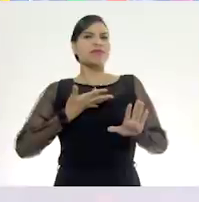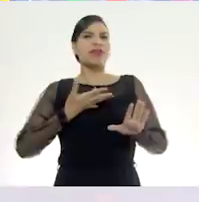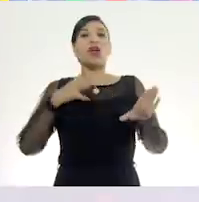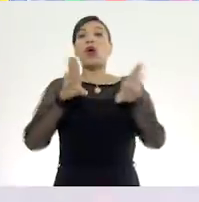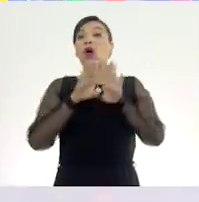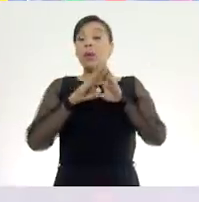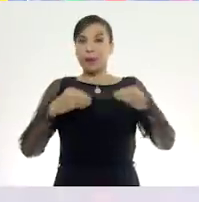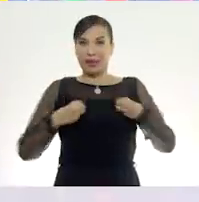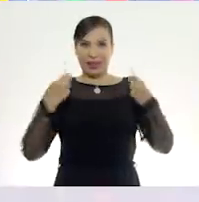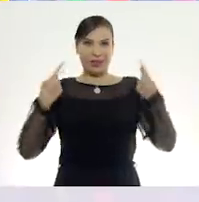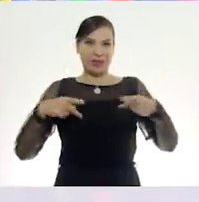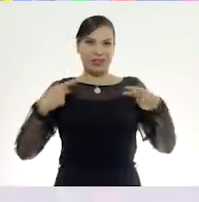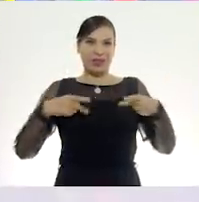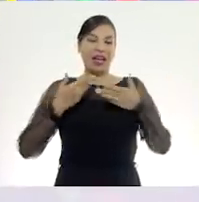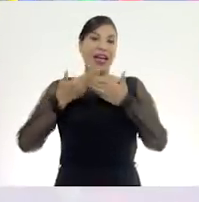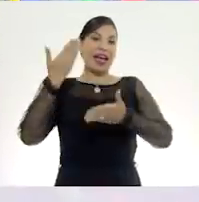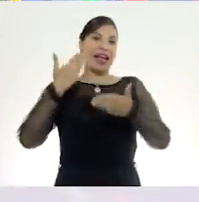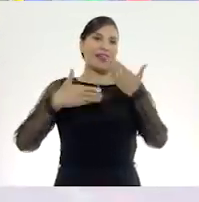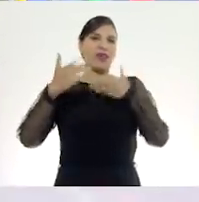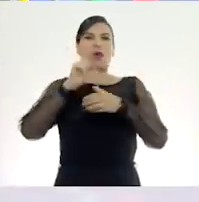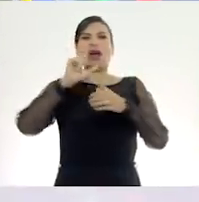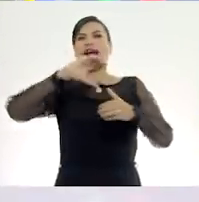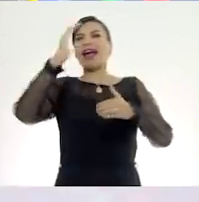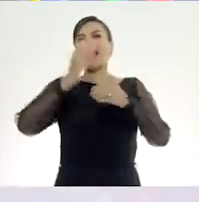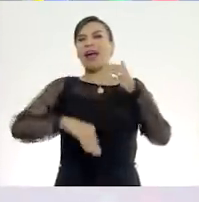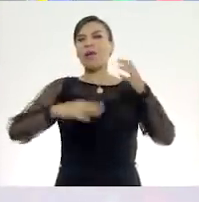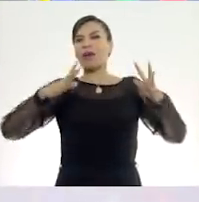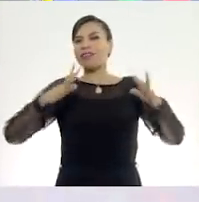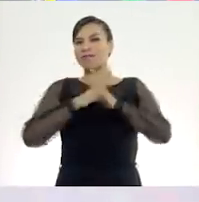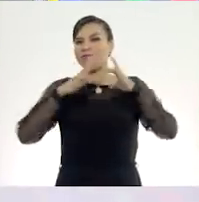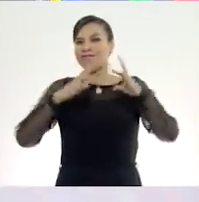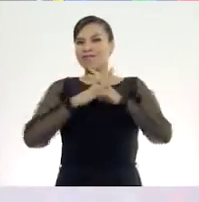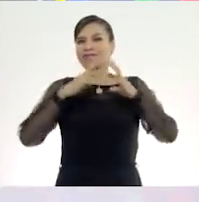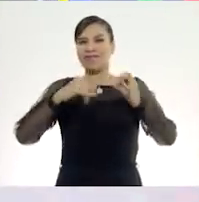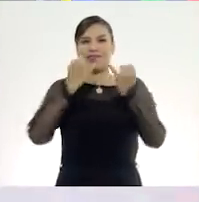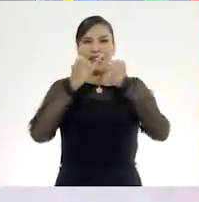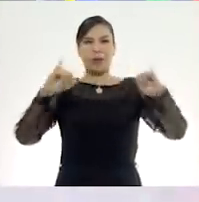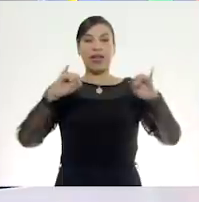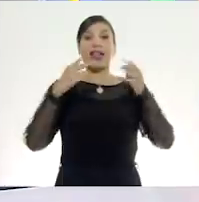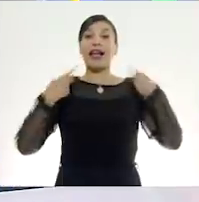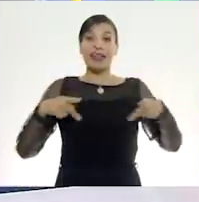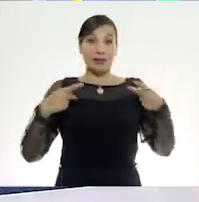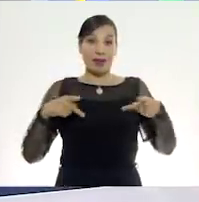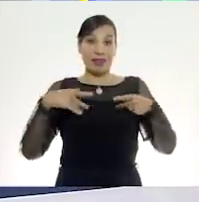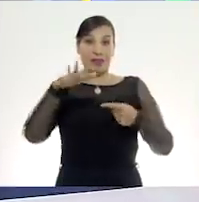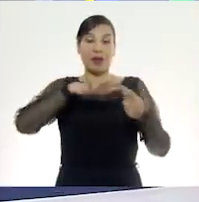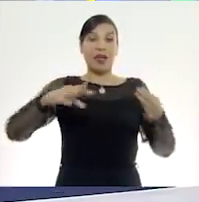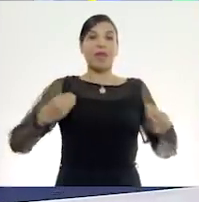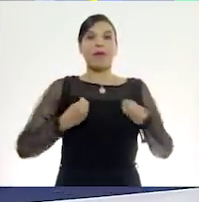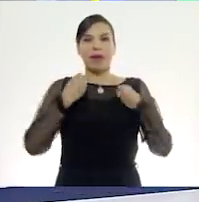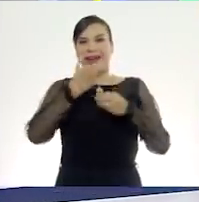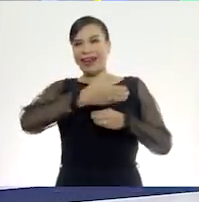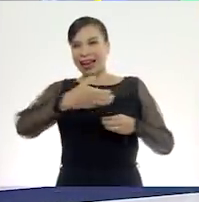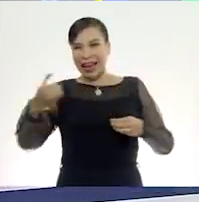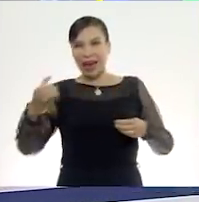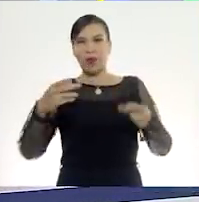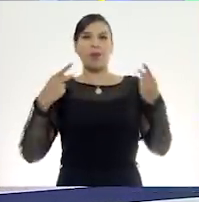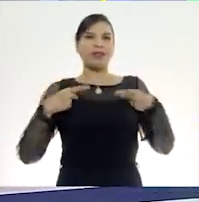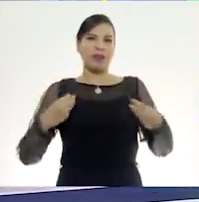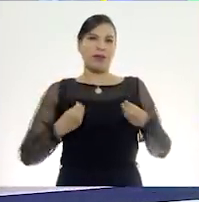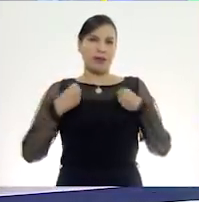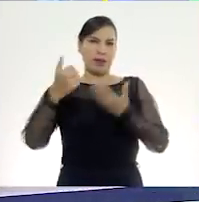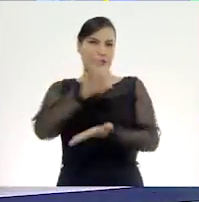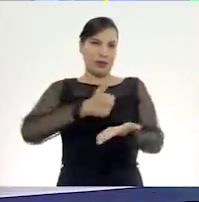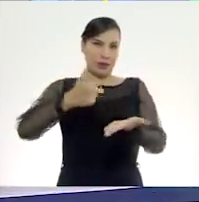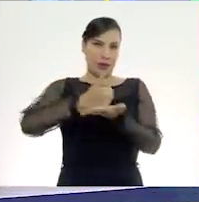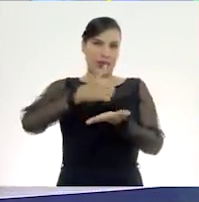cómo vivía la gente precisamente al concluir la lucha de independencia, tanto la gente que vivía en el campo como la gente que vivía en la